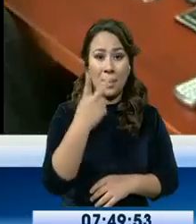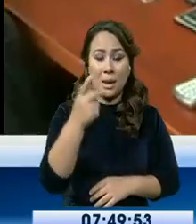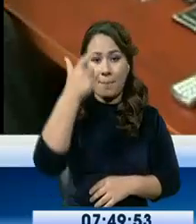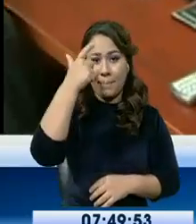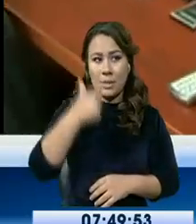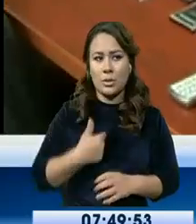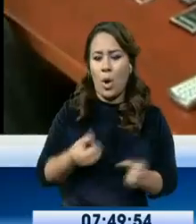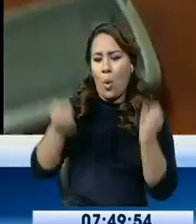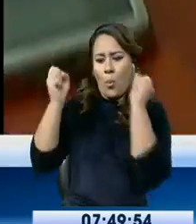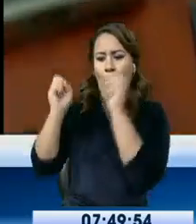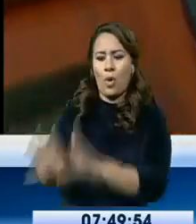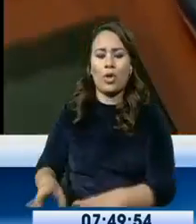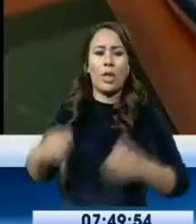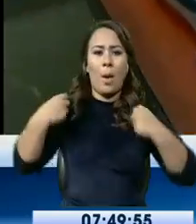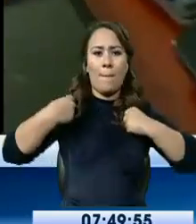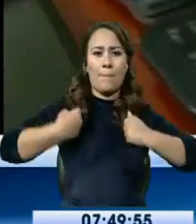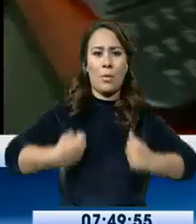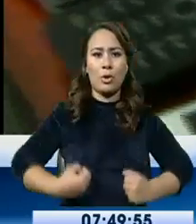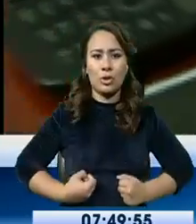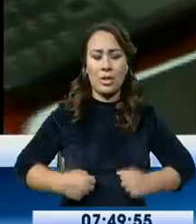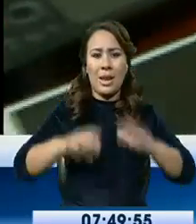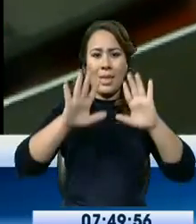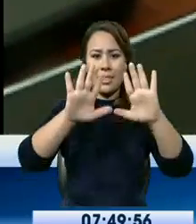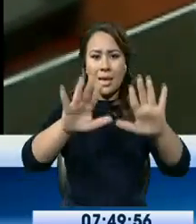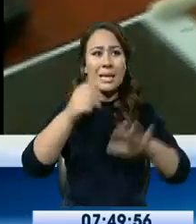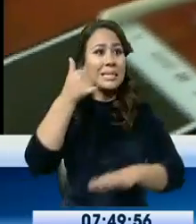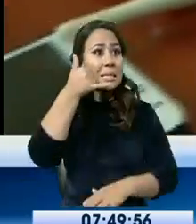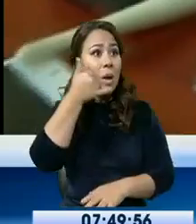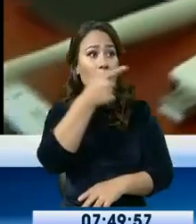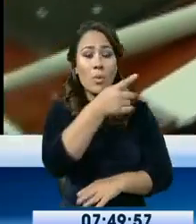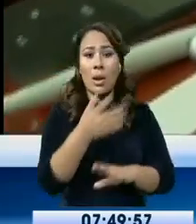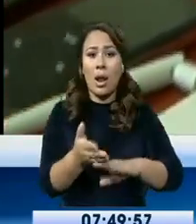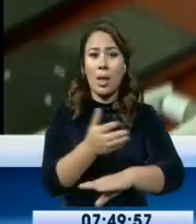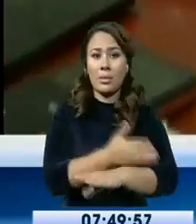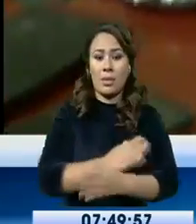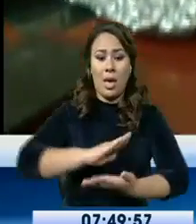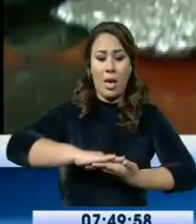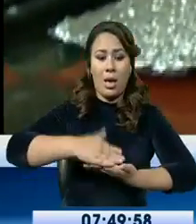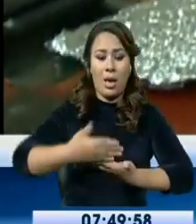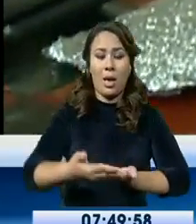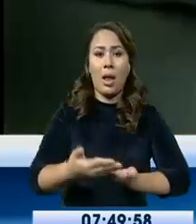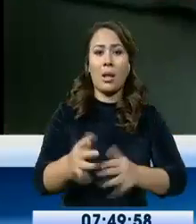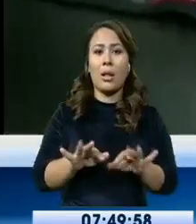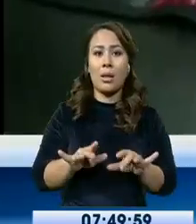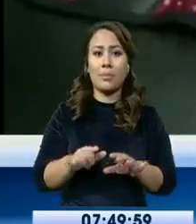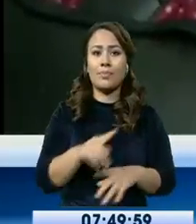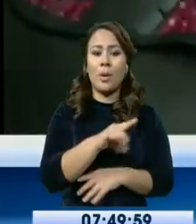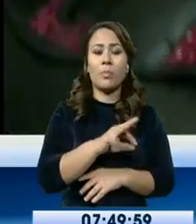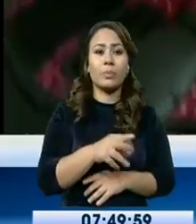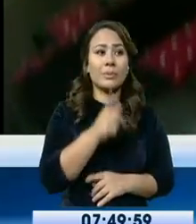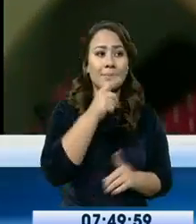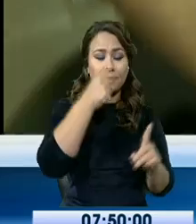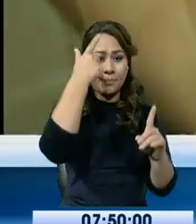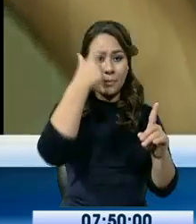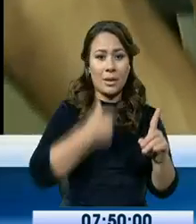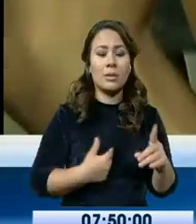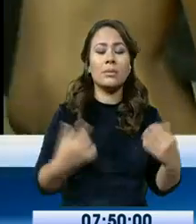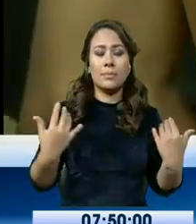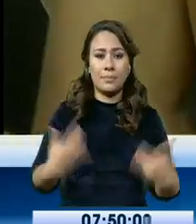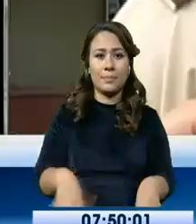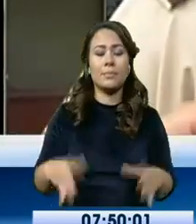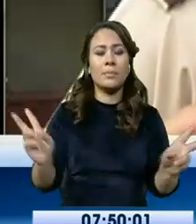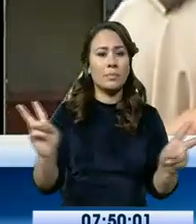una mochila en la que se hallaron 10 celulares y una laptop. El detenido registra un amplio historial